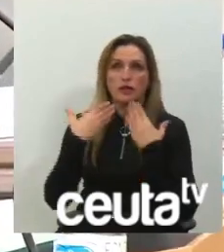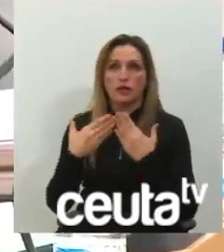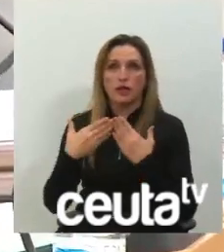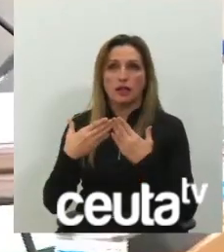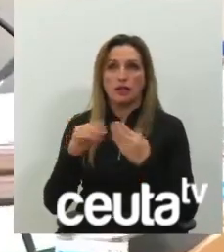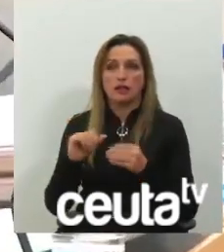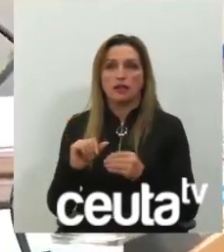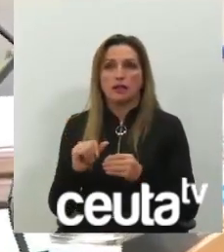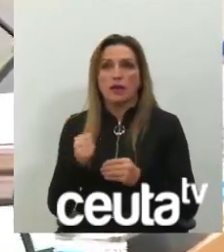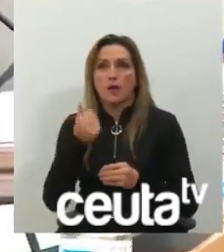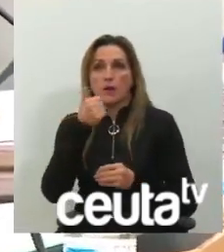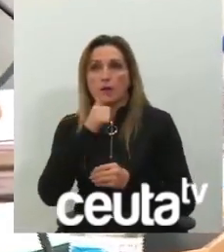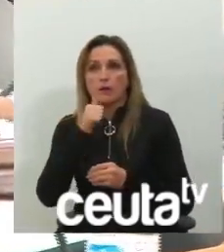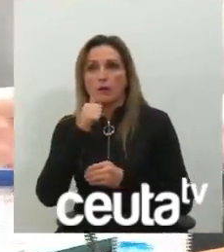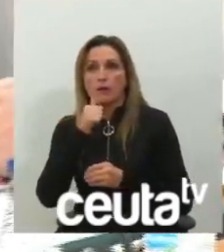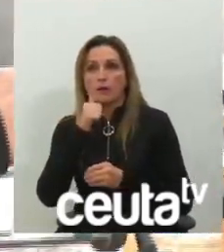tiene usted la palabra